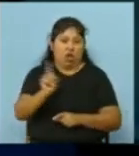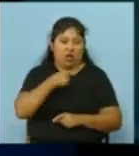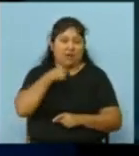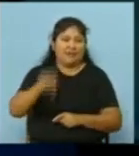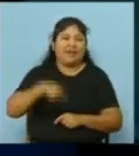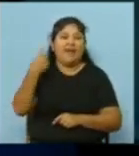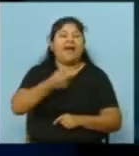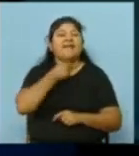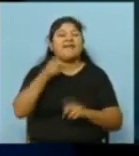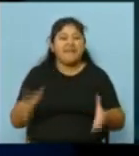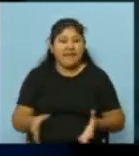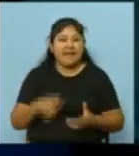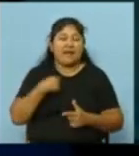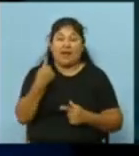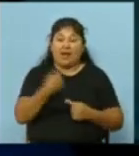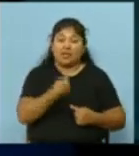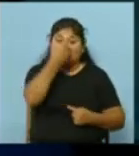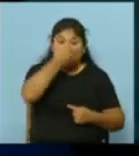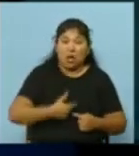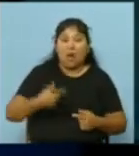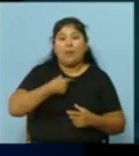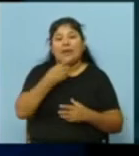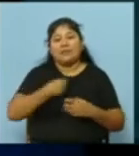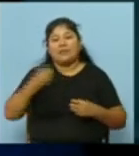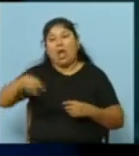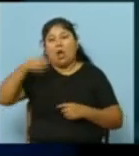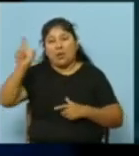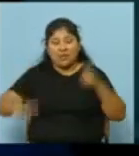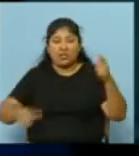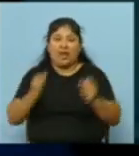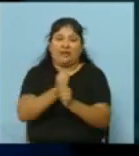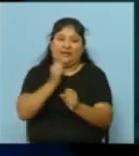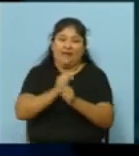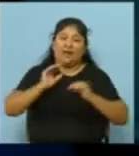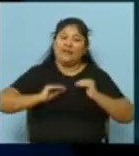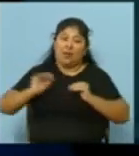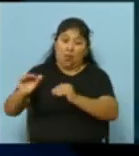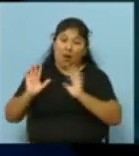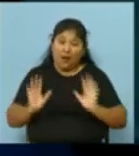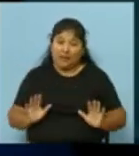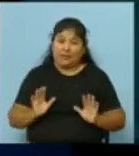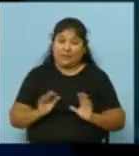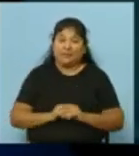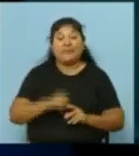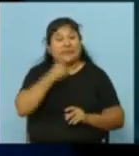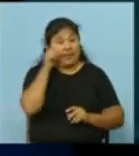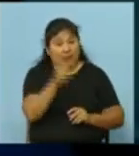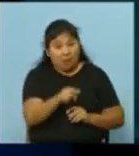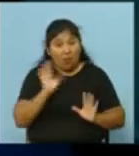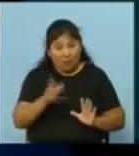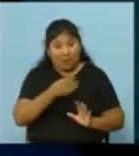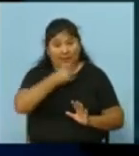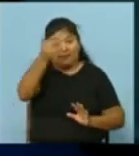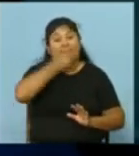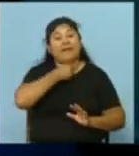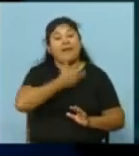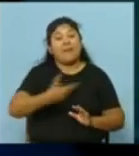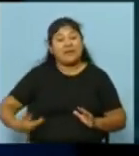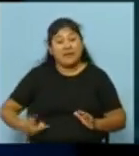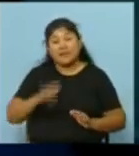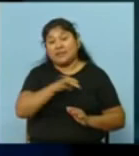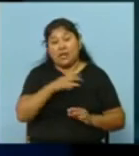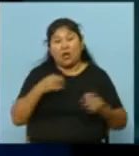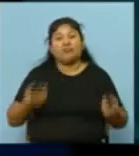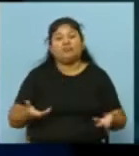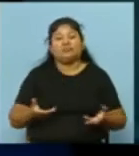ganar lo mismo que un trabajador vas como candidato a presidente lo ponemos en práctica bueno eso nosotros ahora estamos en el frente izquierdo definiendo